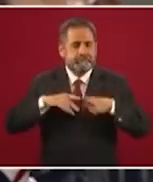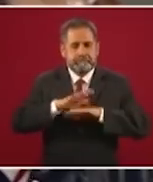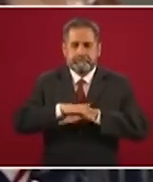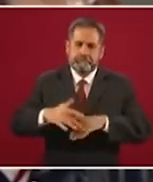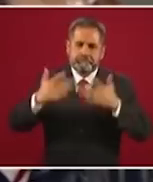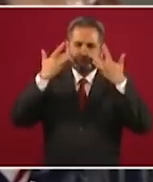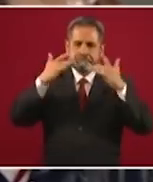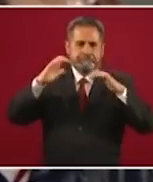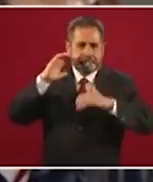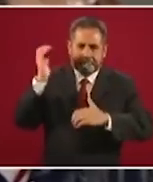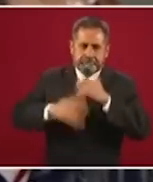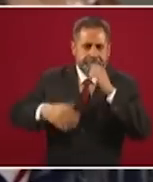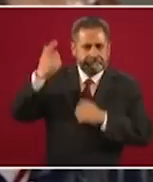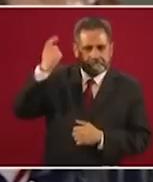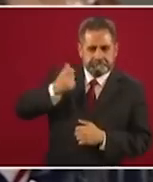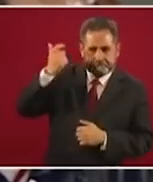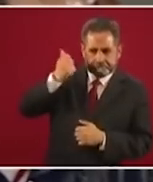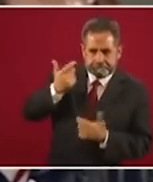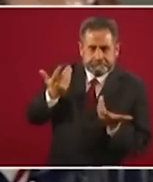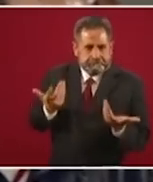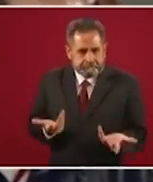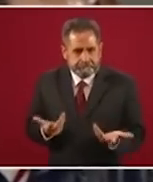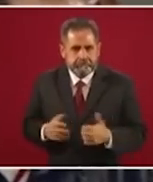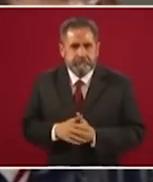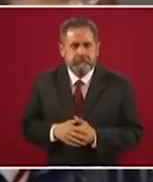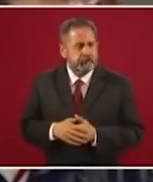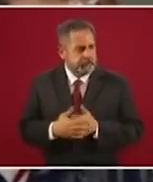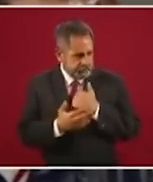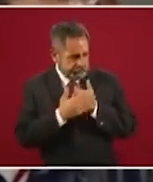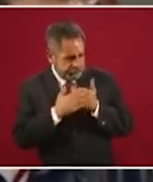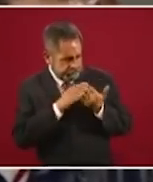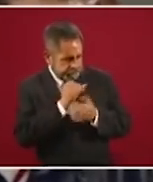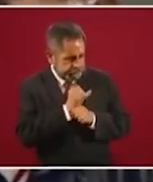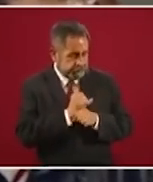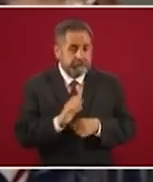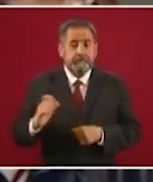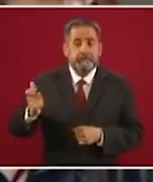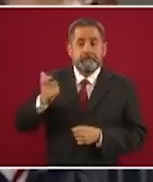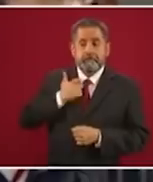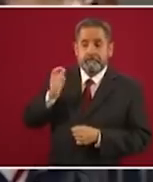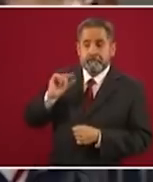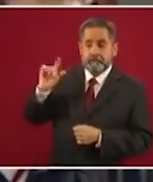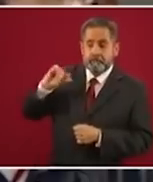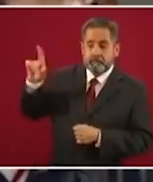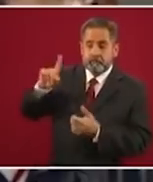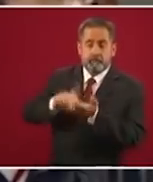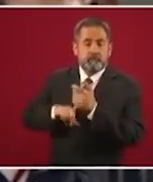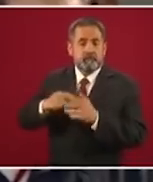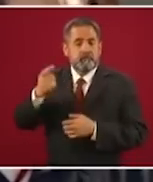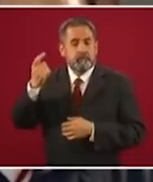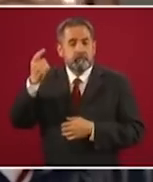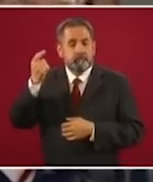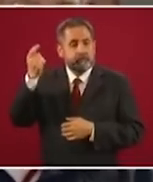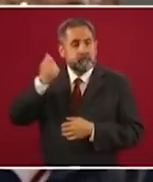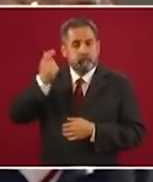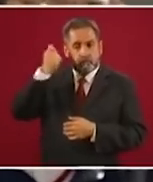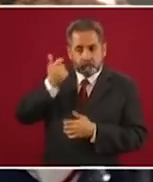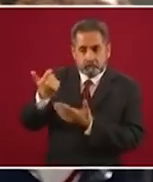mexicanos. Yo tengo referencias donde exfuncionarios se han jubilado con sueldo,